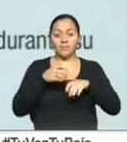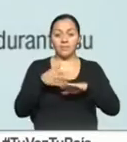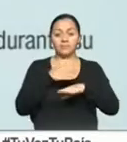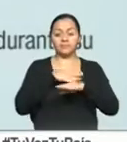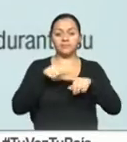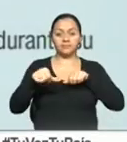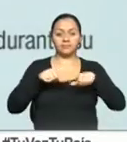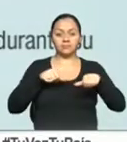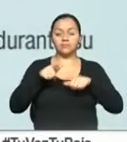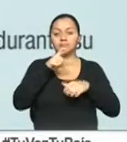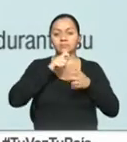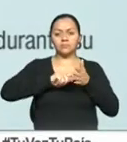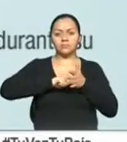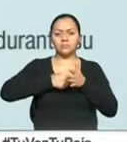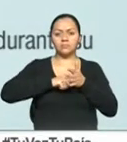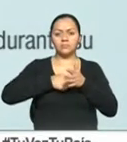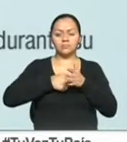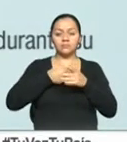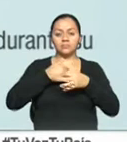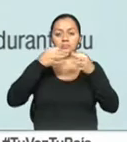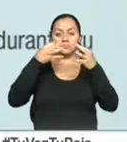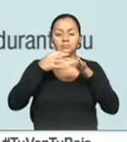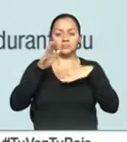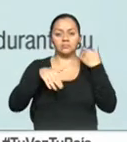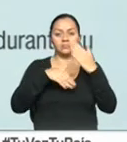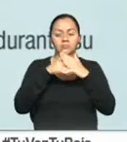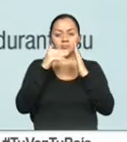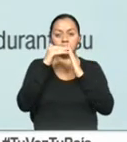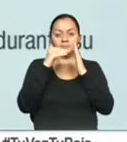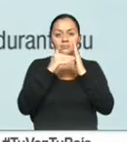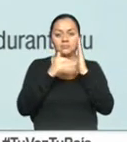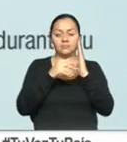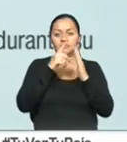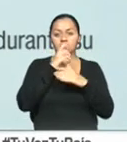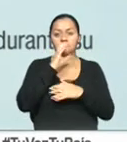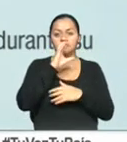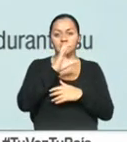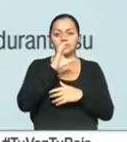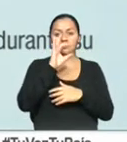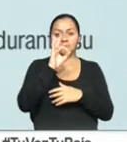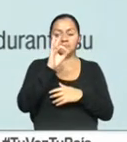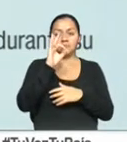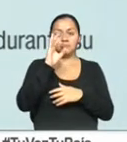Contraloría. El cumplimiento de las obras fue fiscalizado por la CFE,